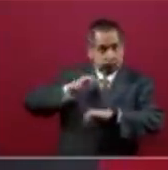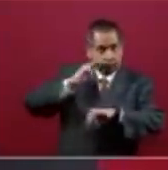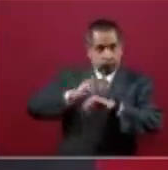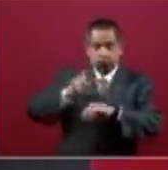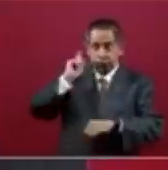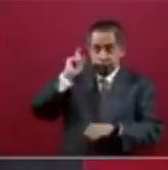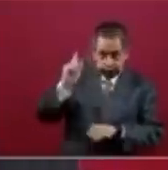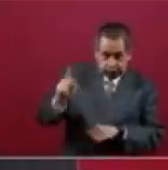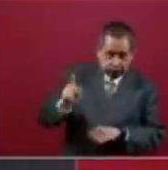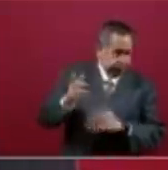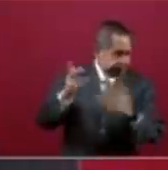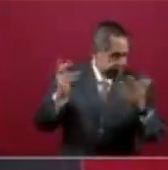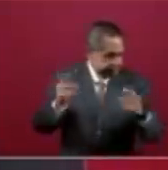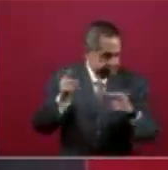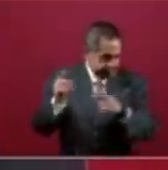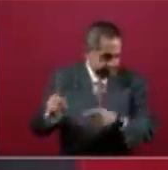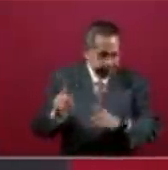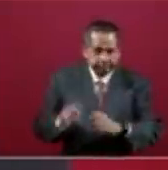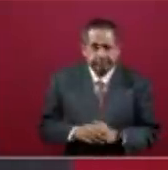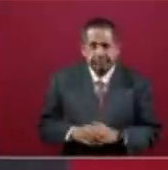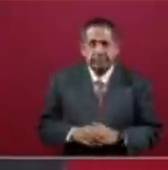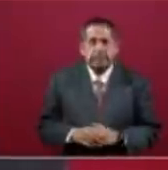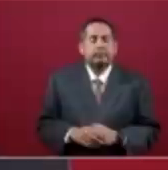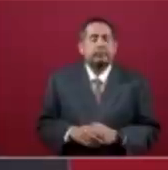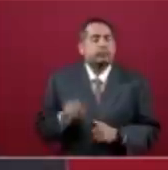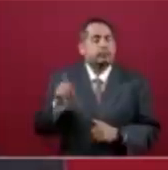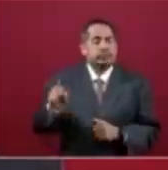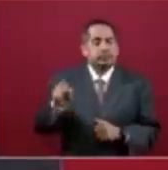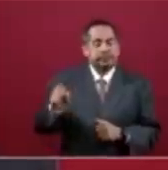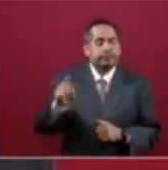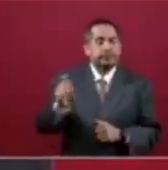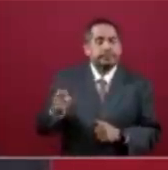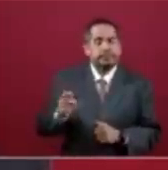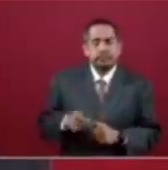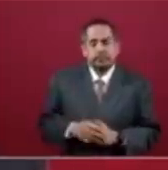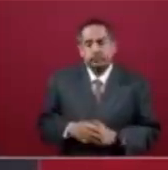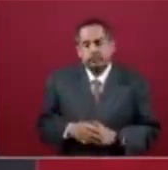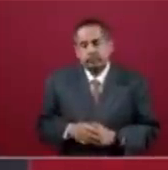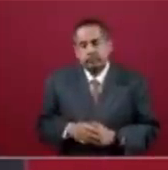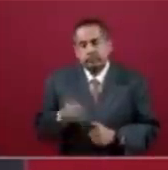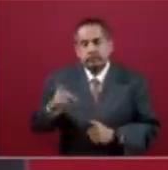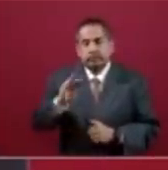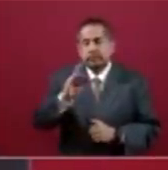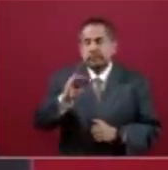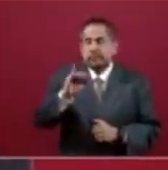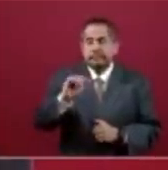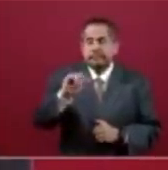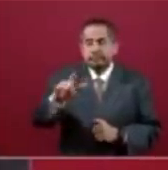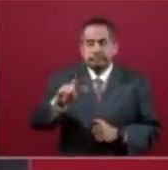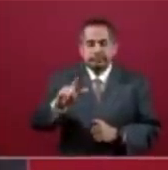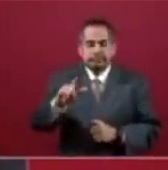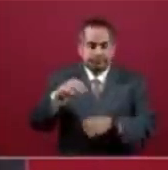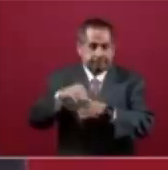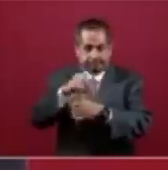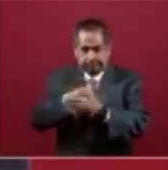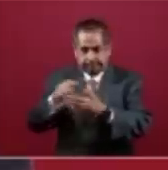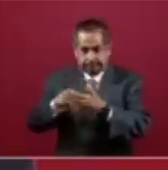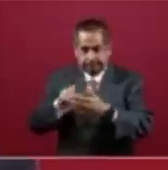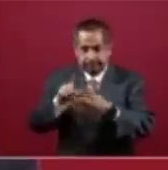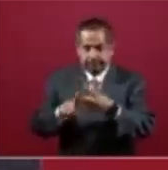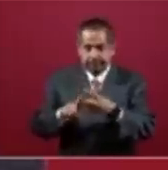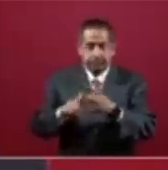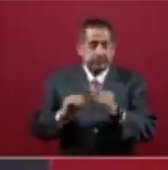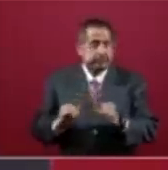para esto, que es la Fiscalía Electoral y el